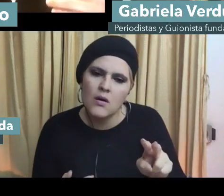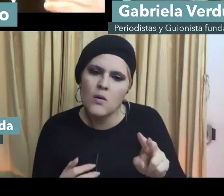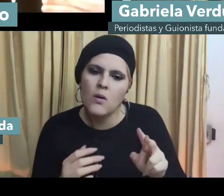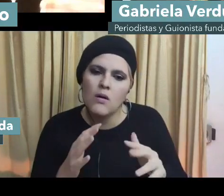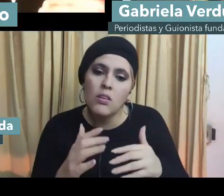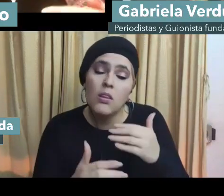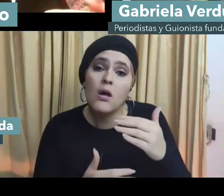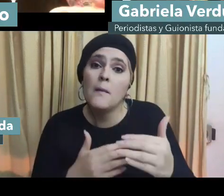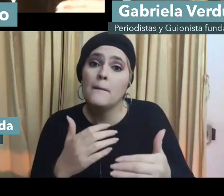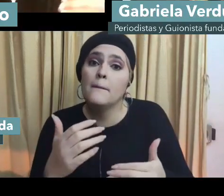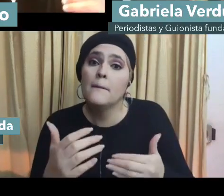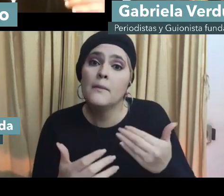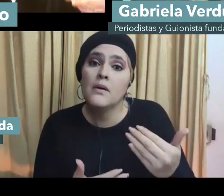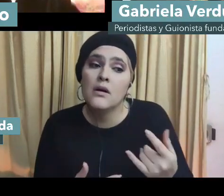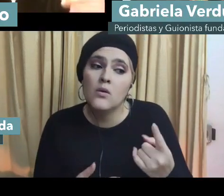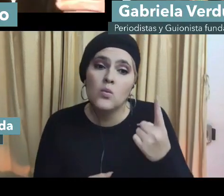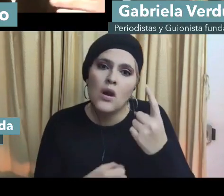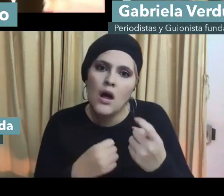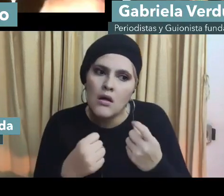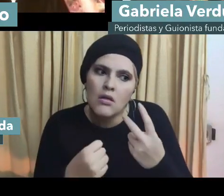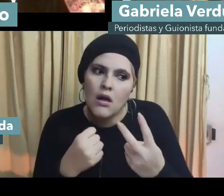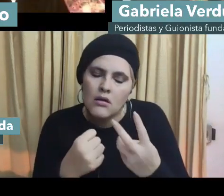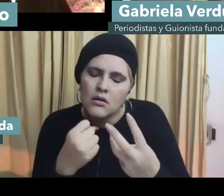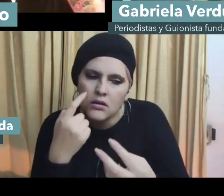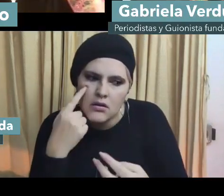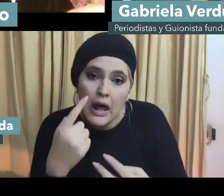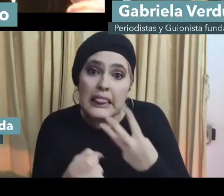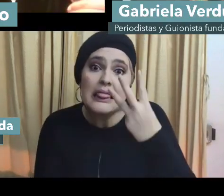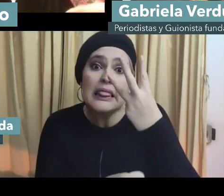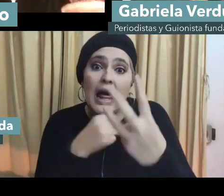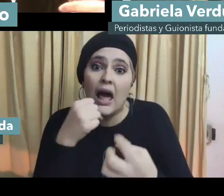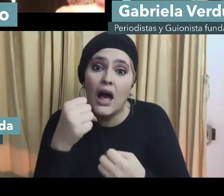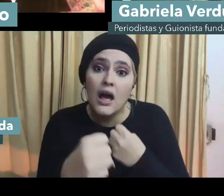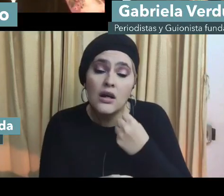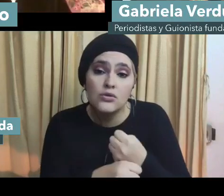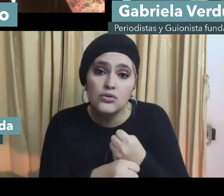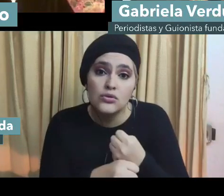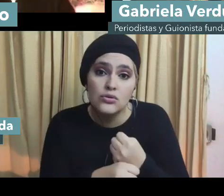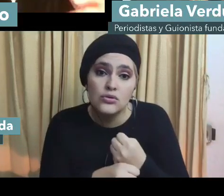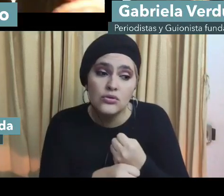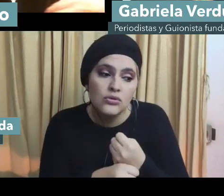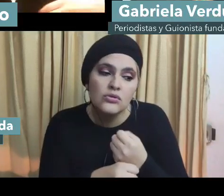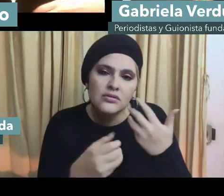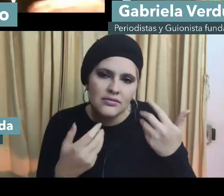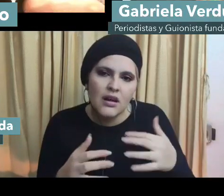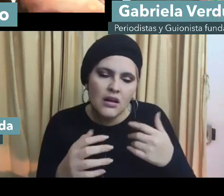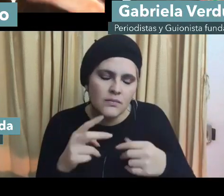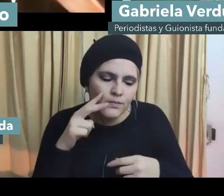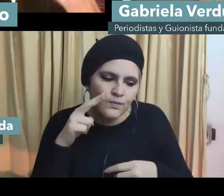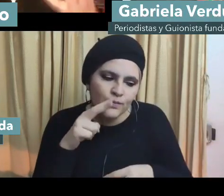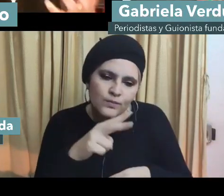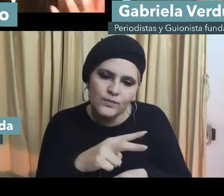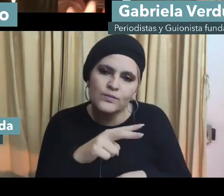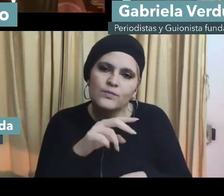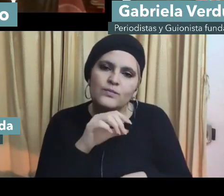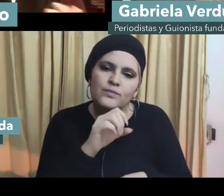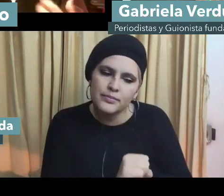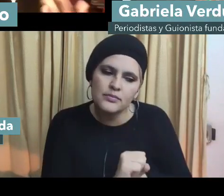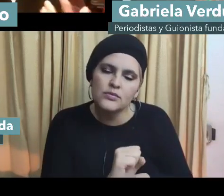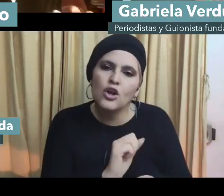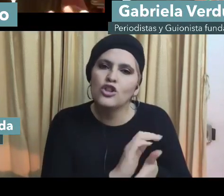transcurso de los años. Ya a los 3 años, ya la gran mayoría de los niños ha manifestado toda la